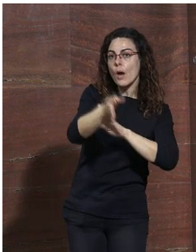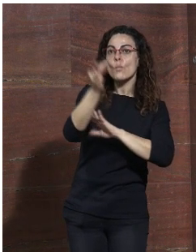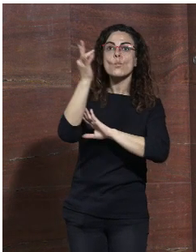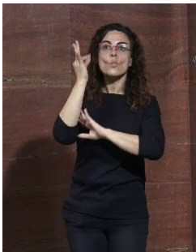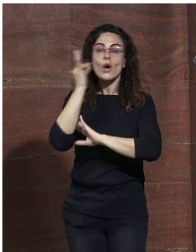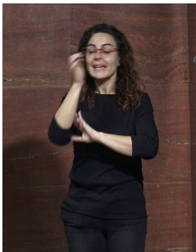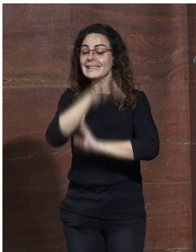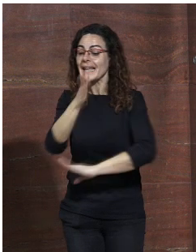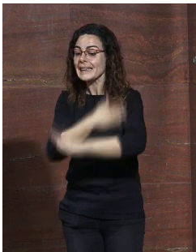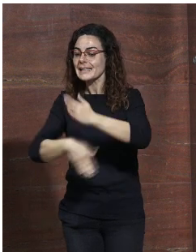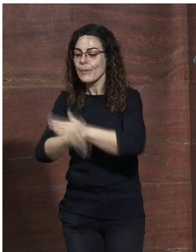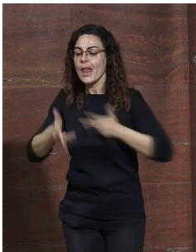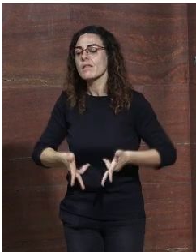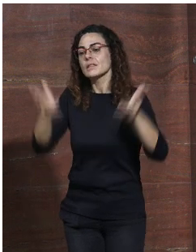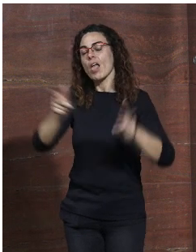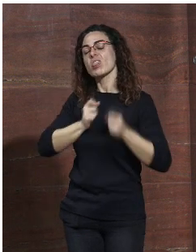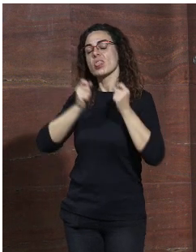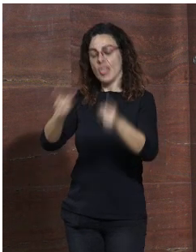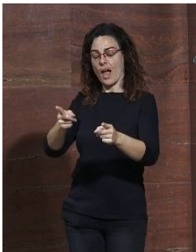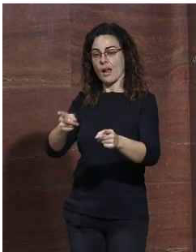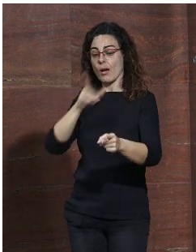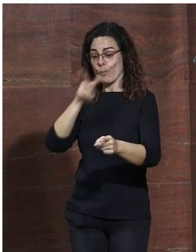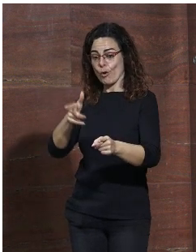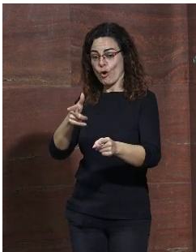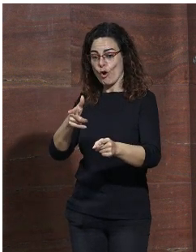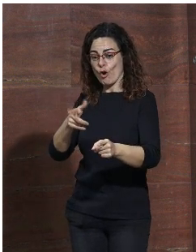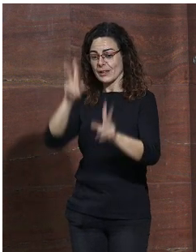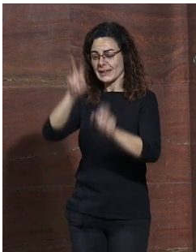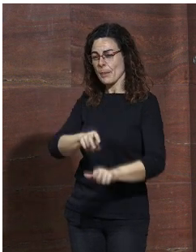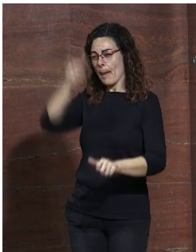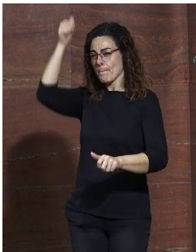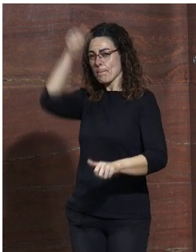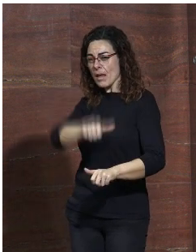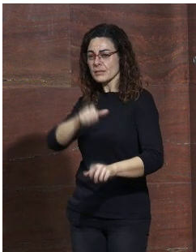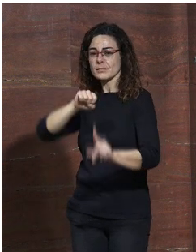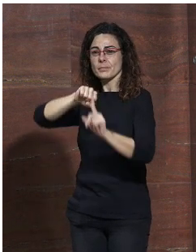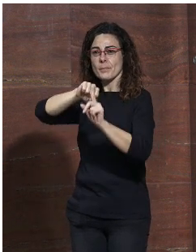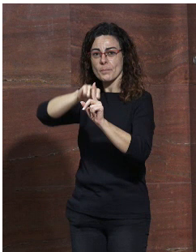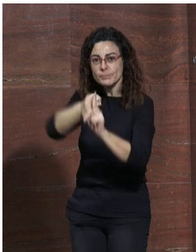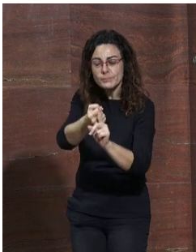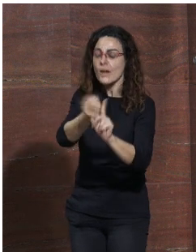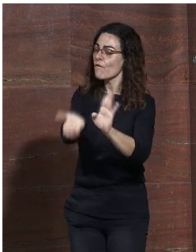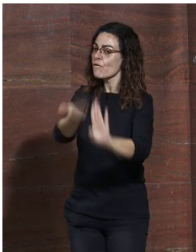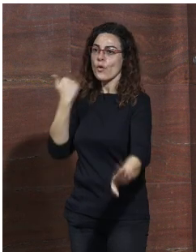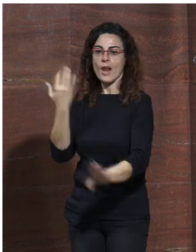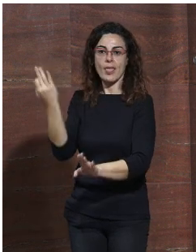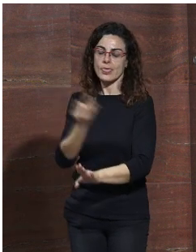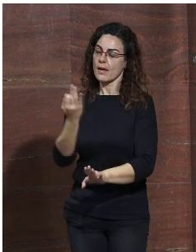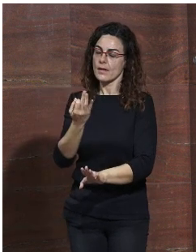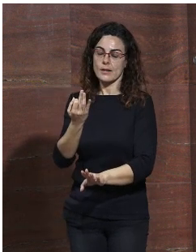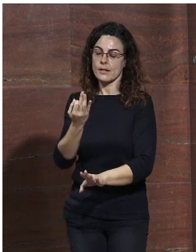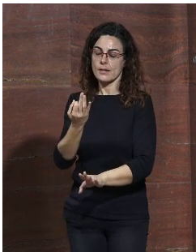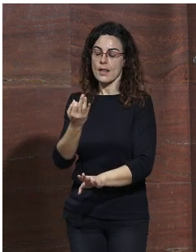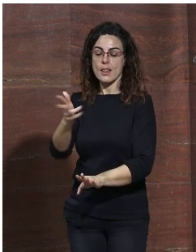las niñas con discapacidad de esas opresiones machistas y patriarcales, esta debe nutrirse sí o